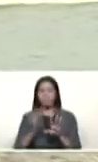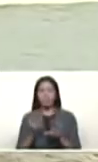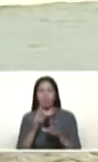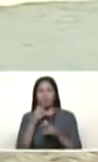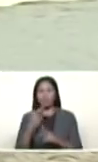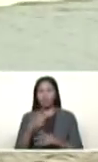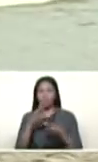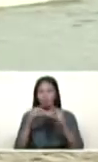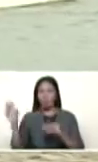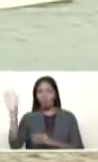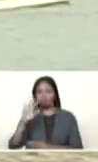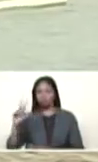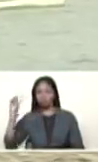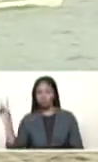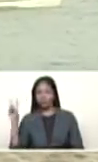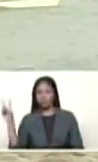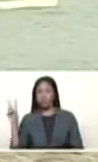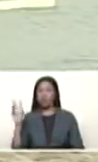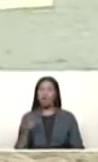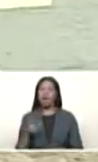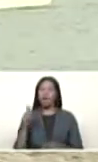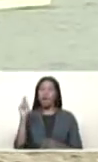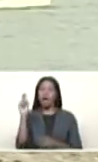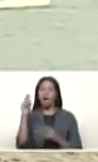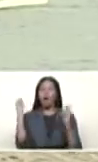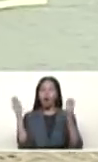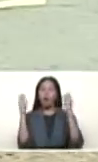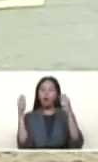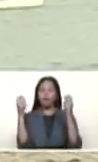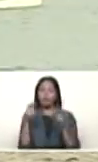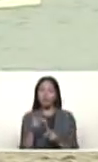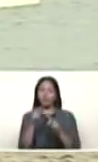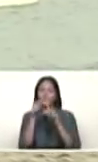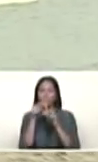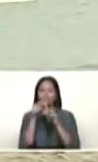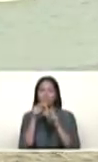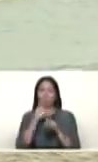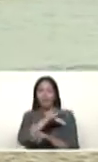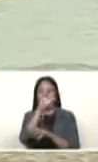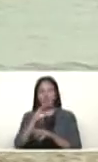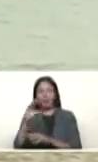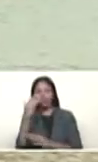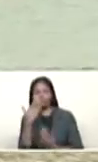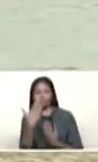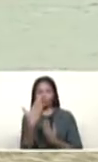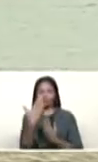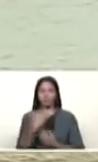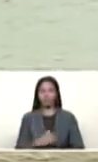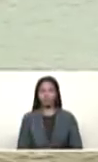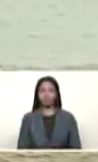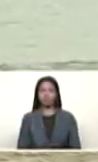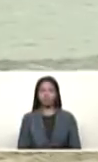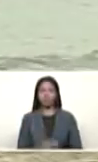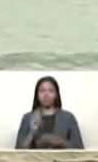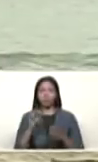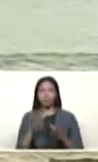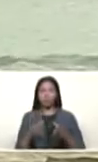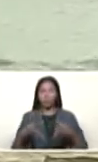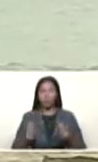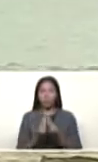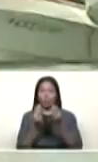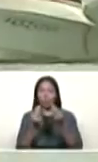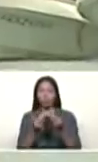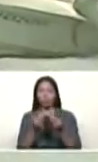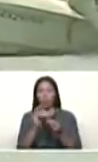toda Venezuela. Una jornada muy especial aquí frente al mar Caribe venezolano, junto a los pescadores y a